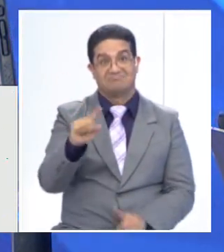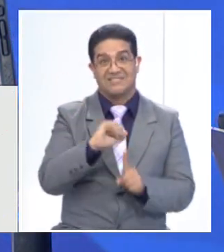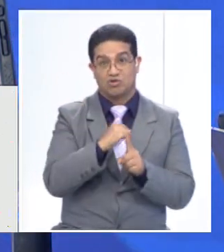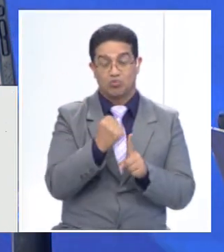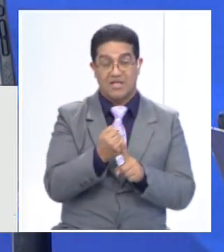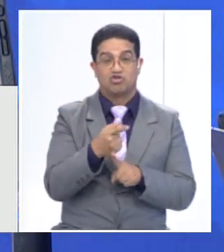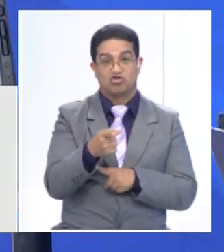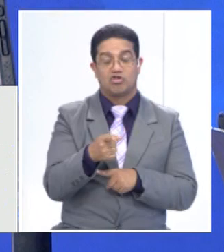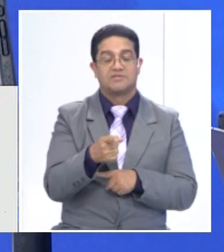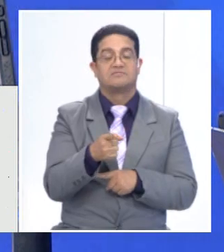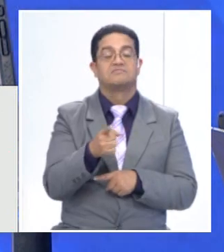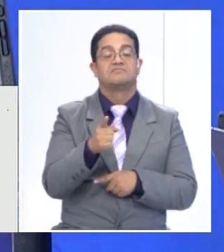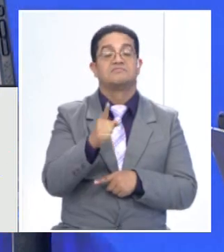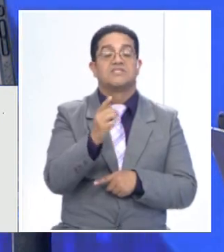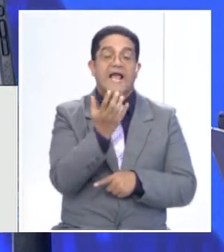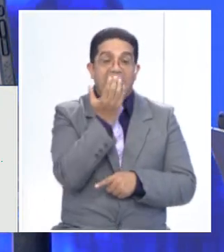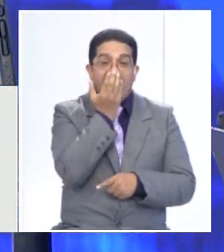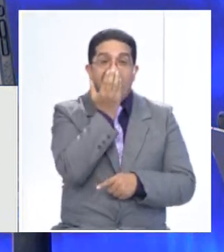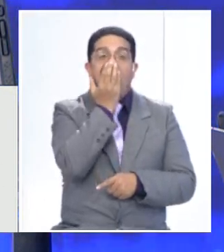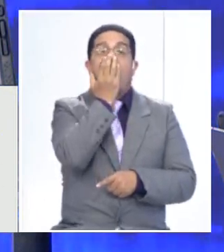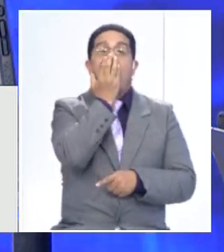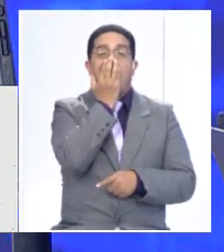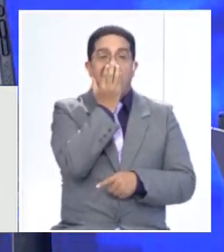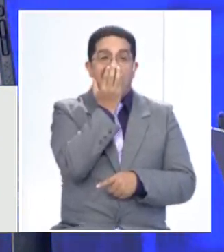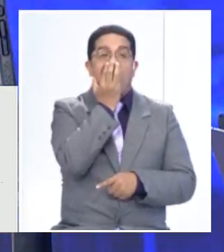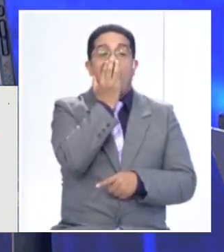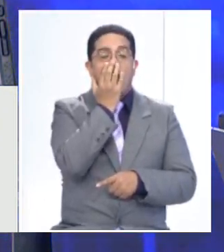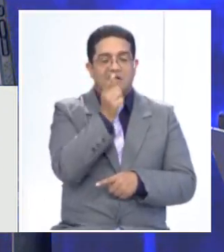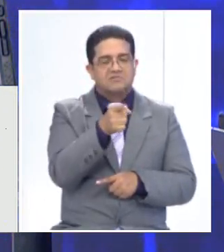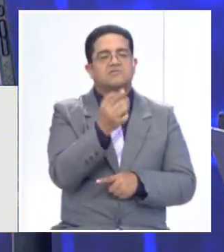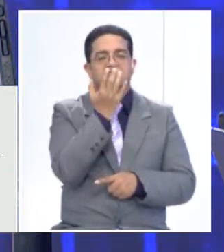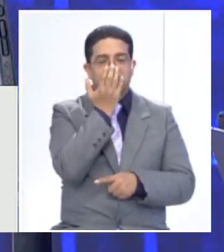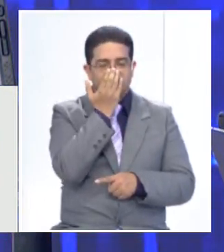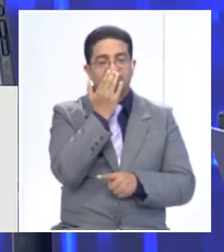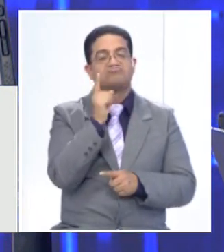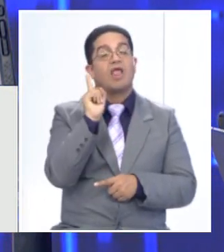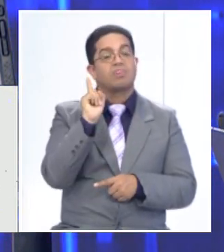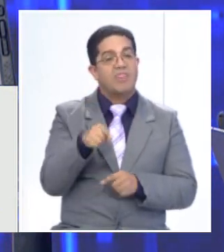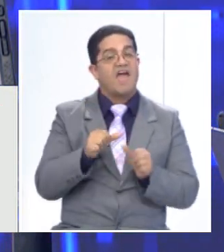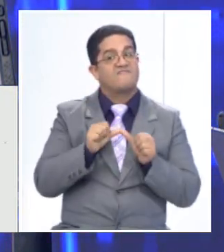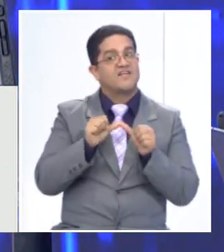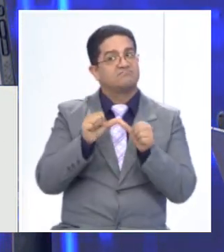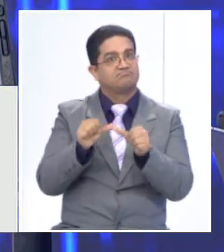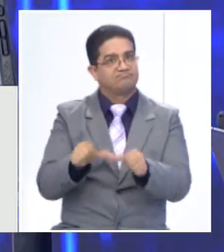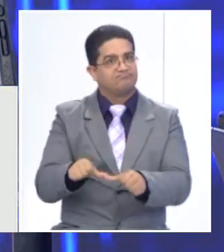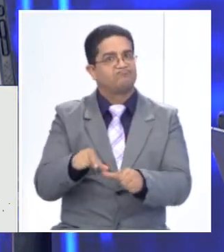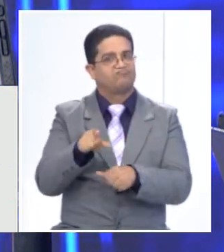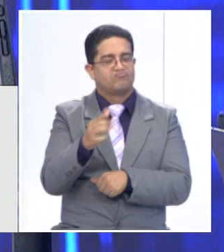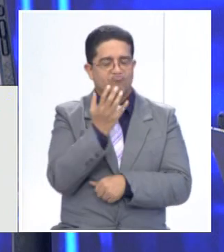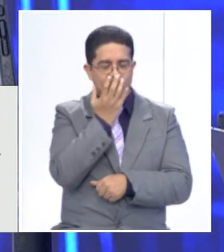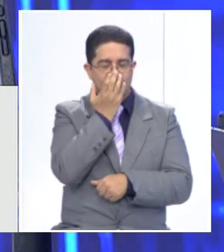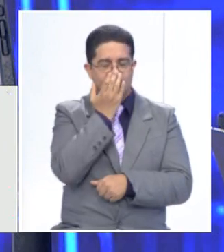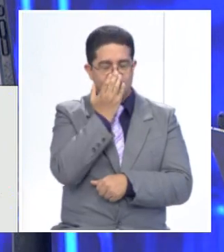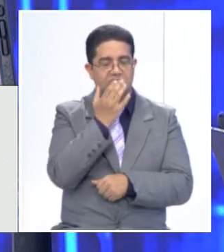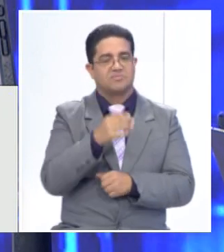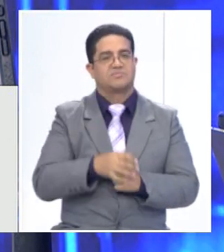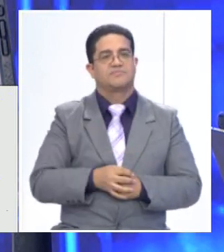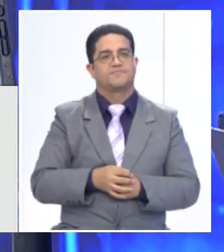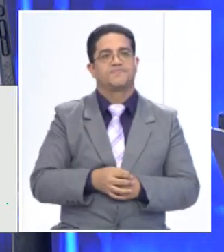base, reciben tratamiento inhalado y al recibir tratamiento inhalado pueden mantener su tratamiento broncodilatador y esteroide